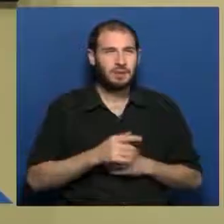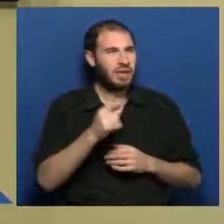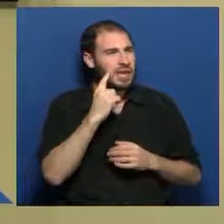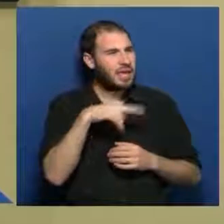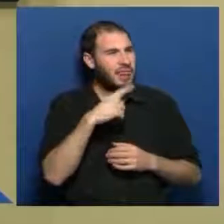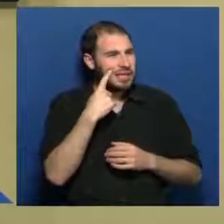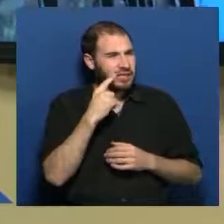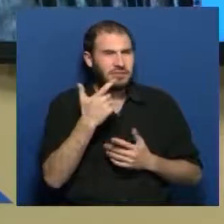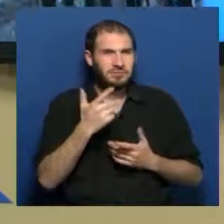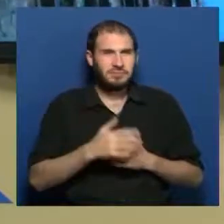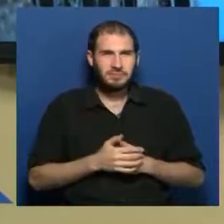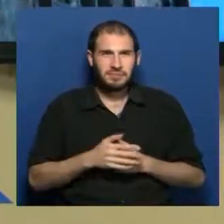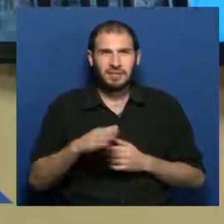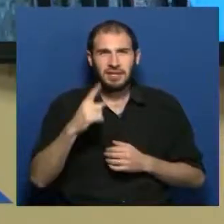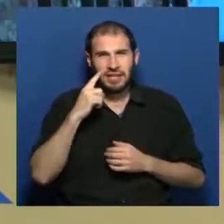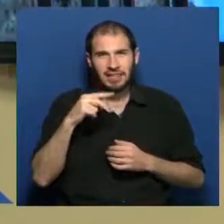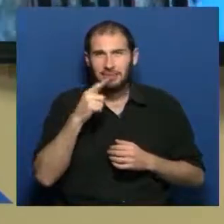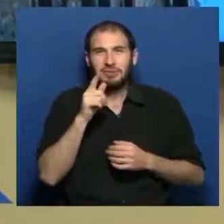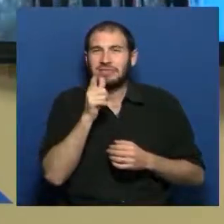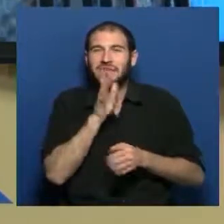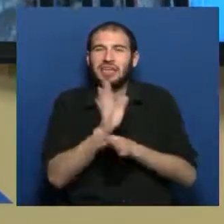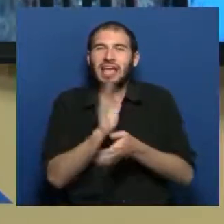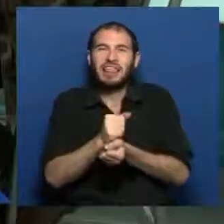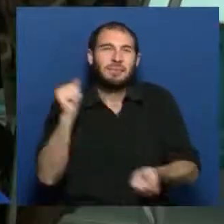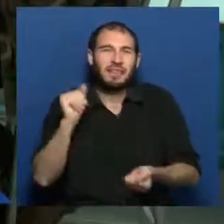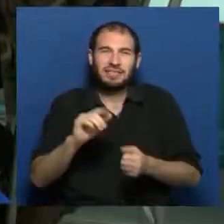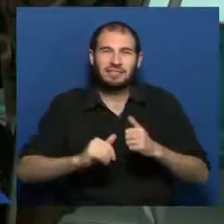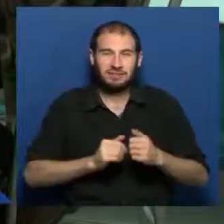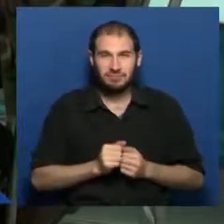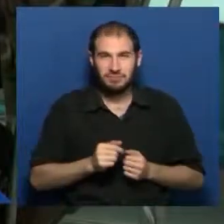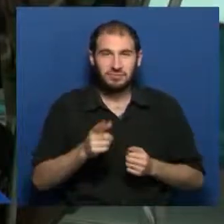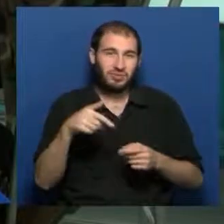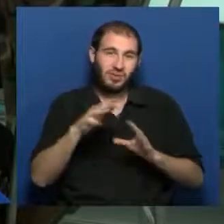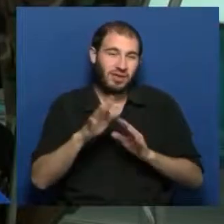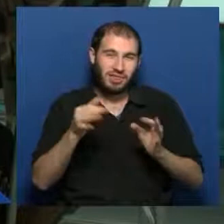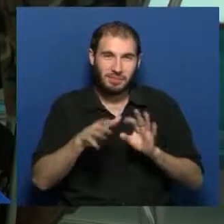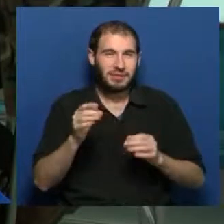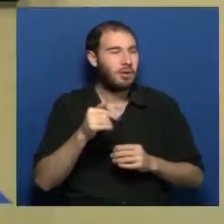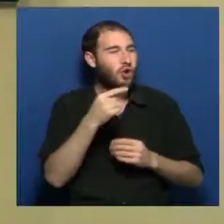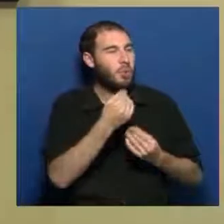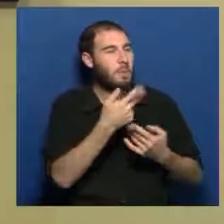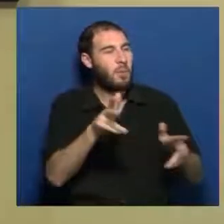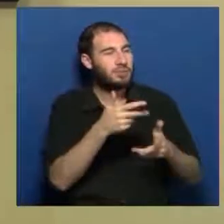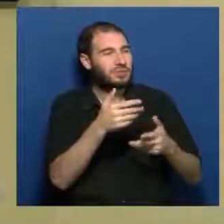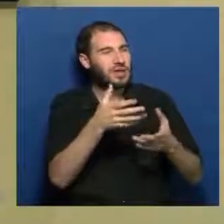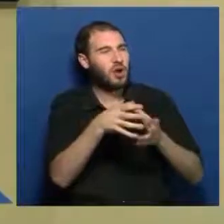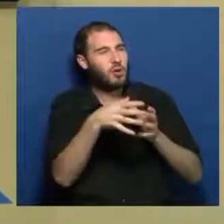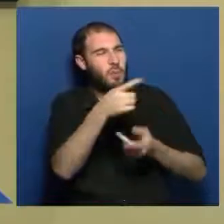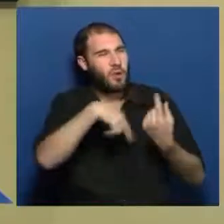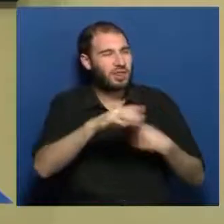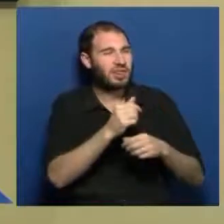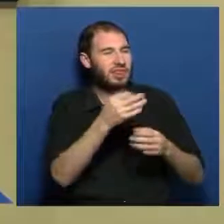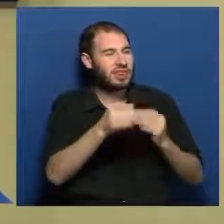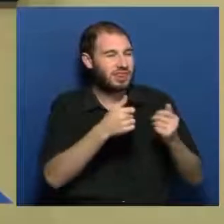no? Sí, indie pero de independiente. Claro. Somos todos indie. Somos todos indie. ¿Cómo es hacer música desde lo indie, desde lo independiente,